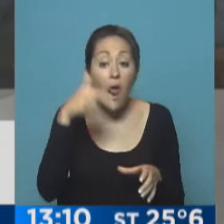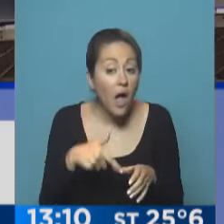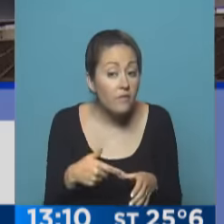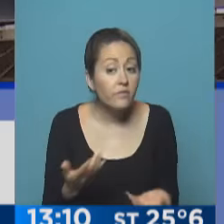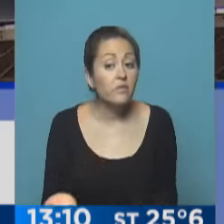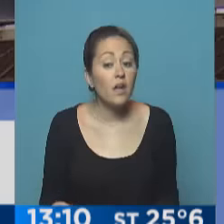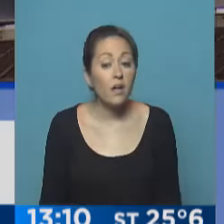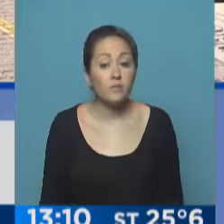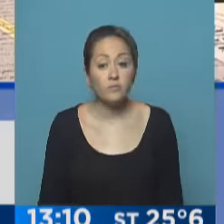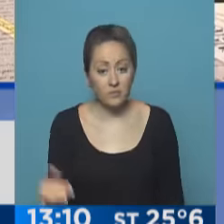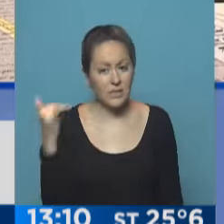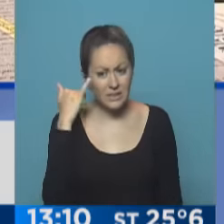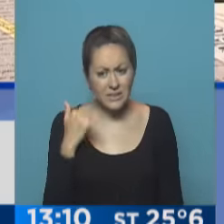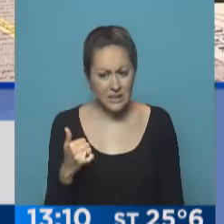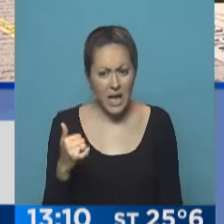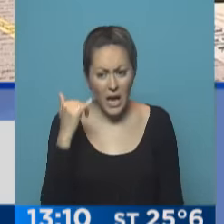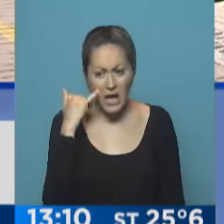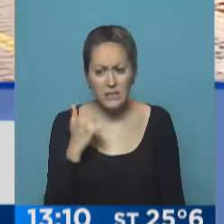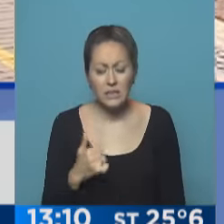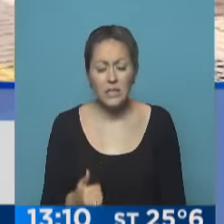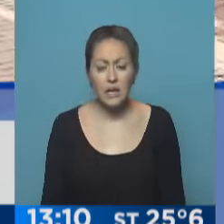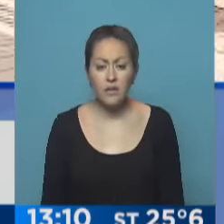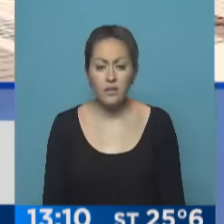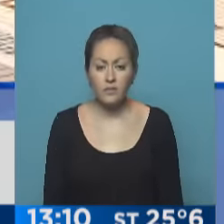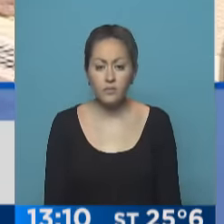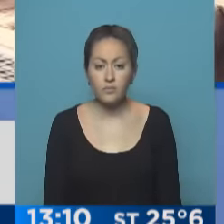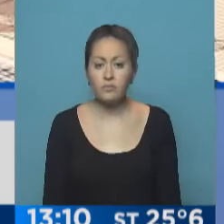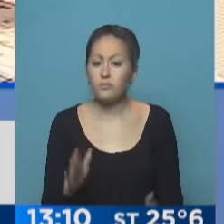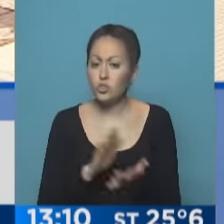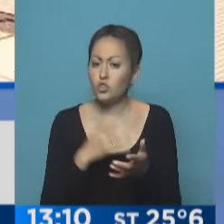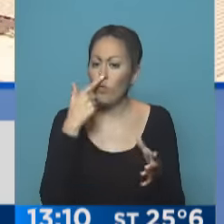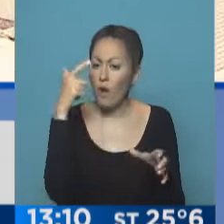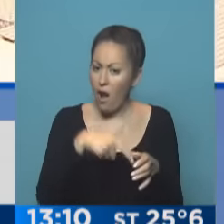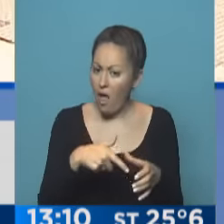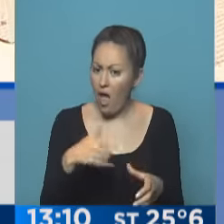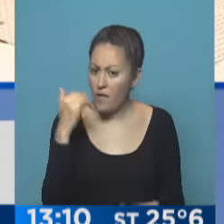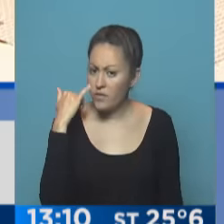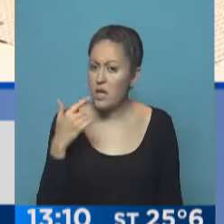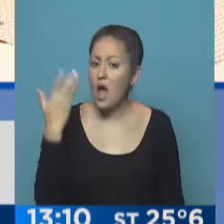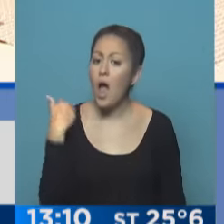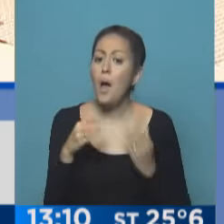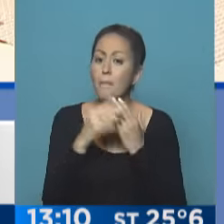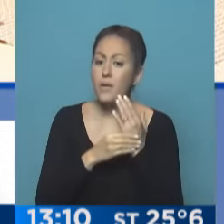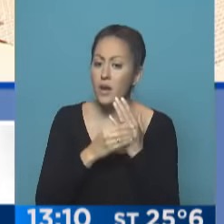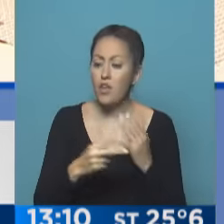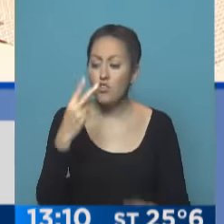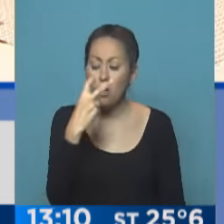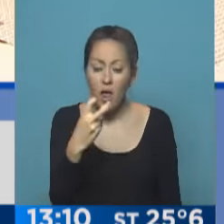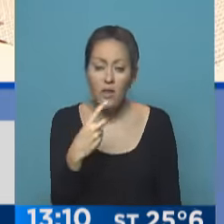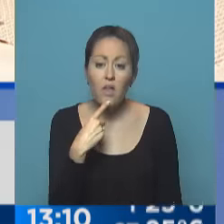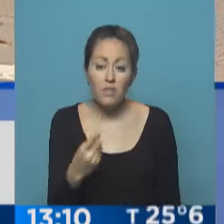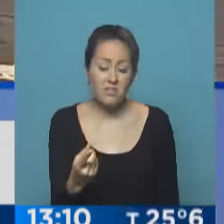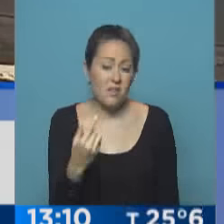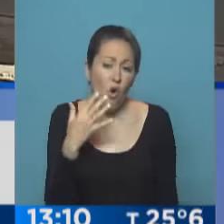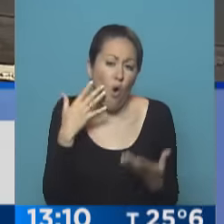hay Bueno ya hubo expresiones inclusive de empresarios petroleros y hasta el propio ministro de energía con respecto a que se prevé que